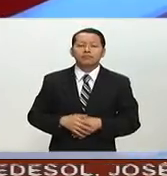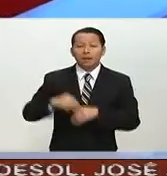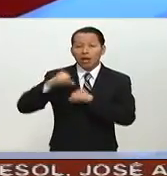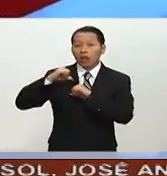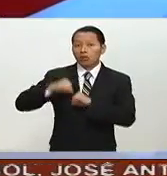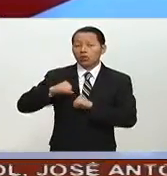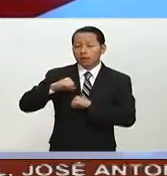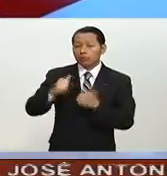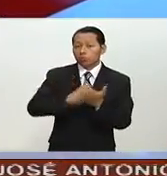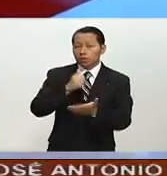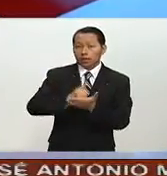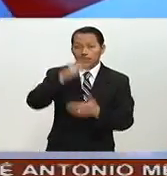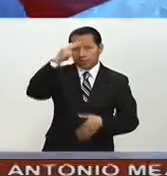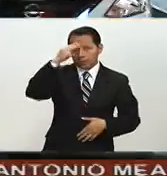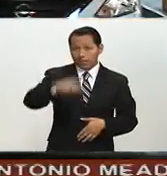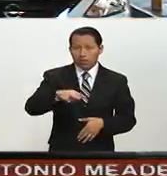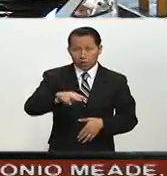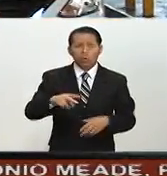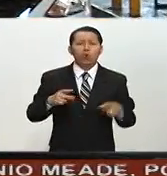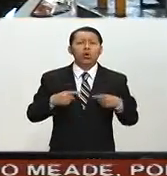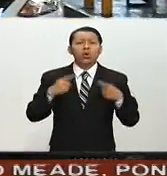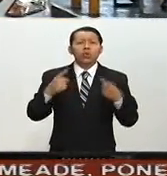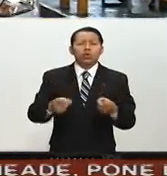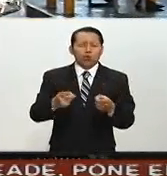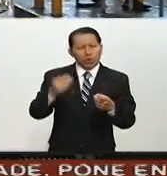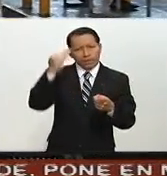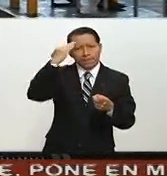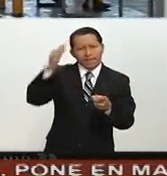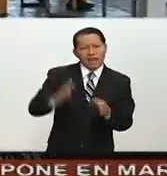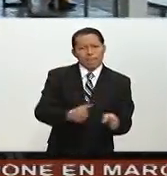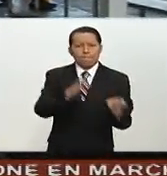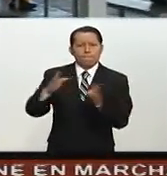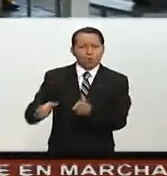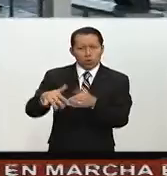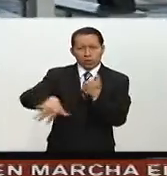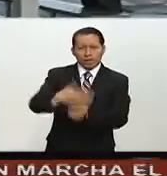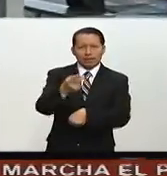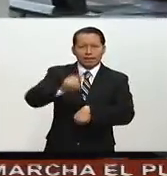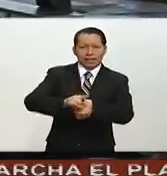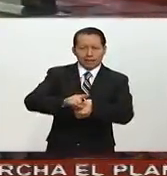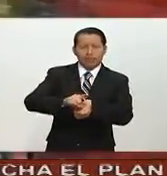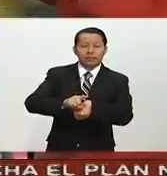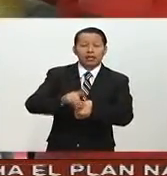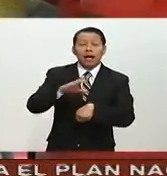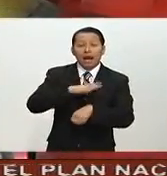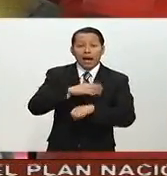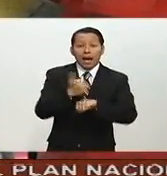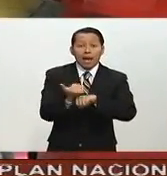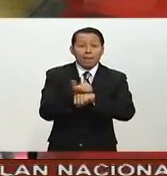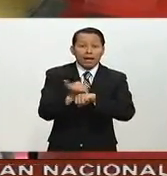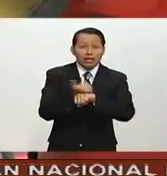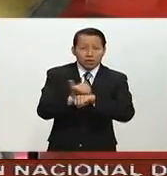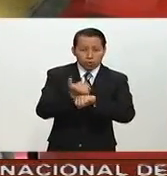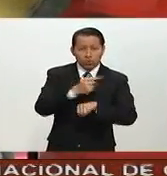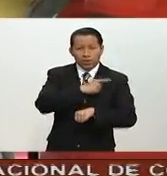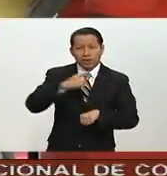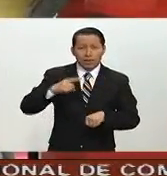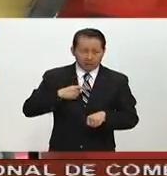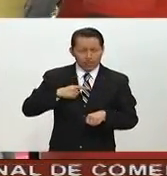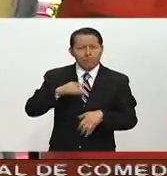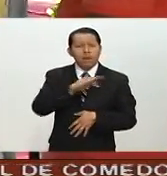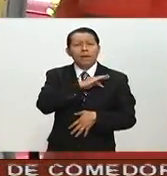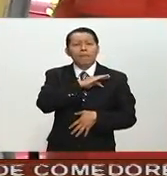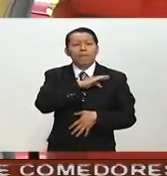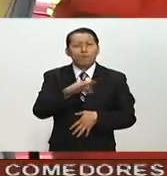Autoridades de la Ciudad de México otorgaron una prórroga de 15 días para que los vehículos con engomado amarillo realicen la verificación